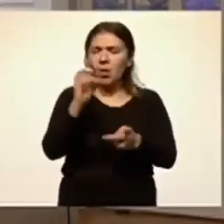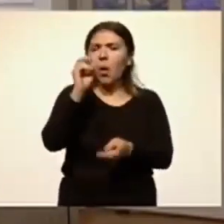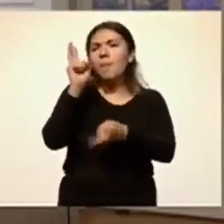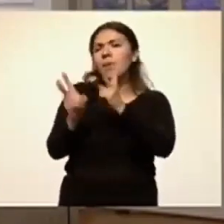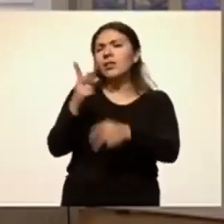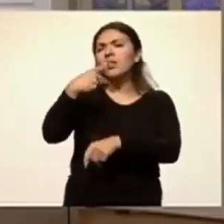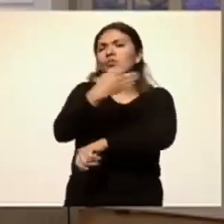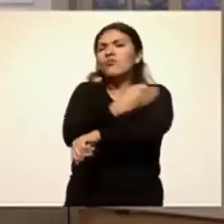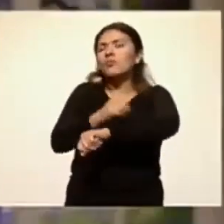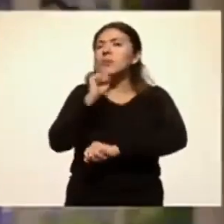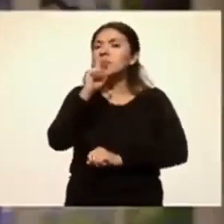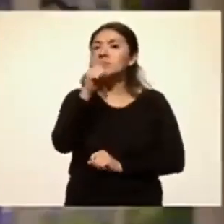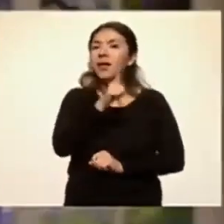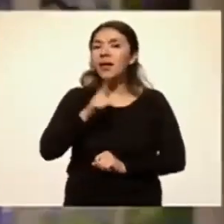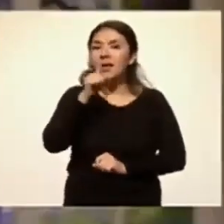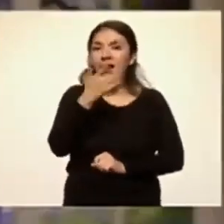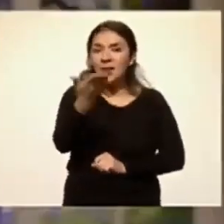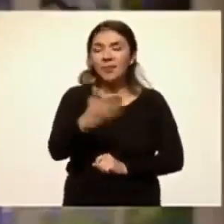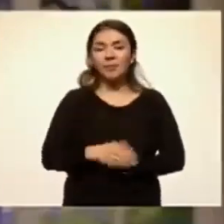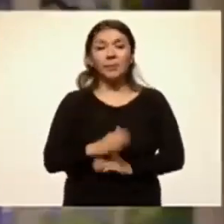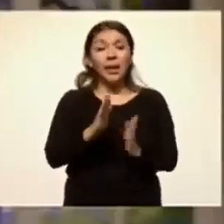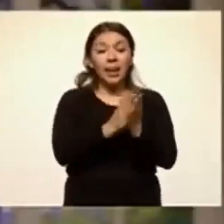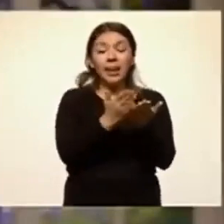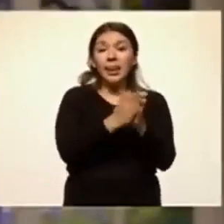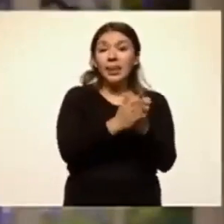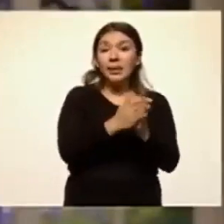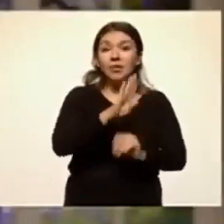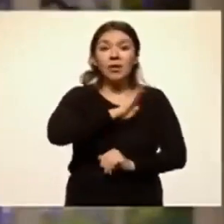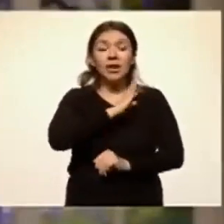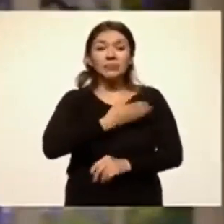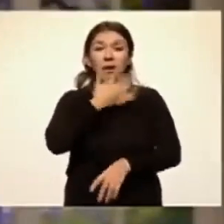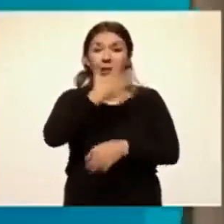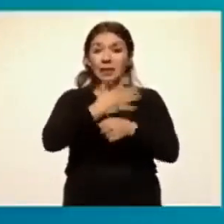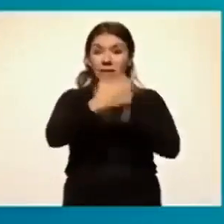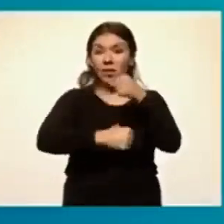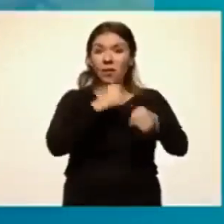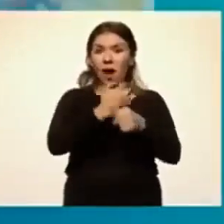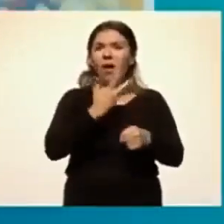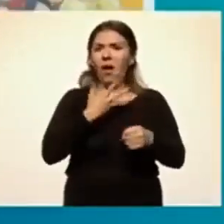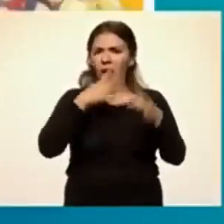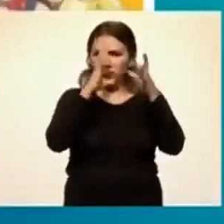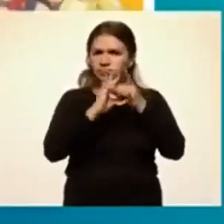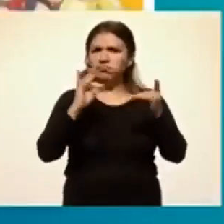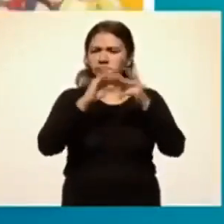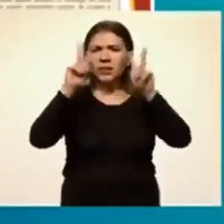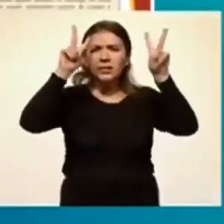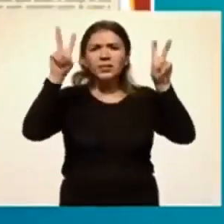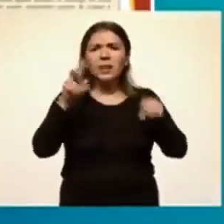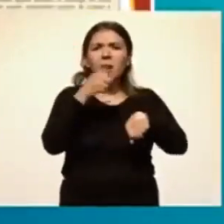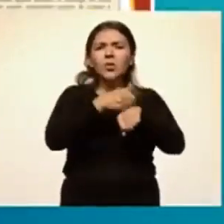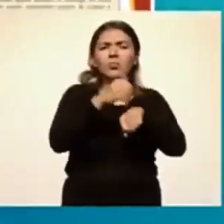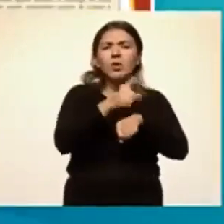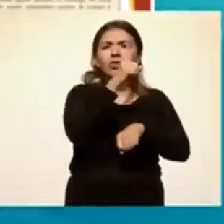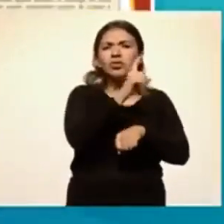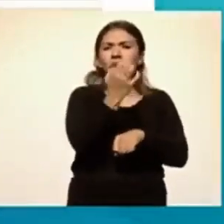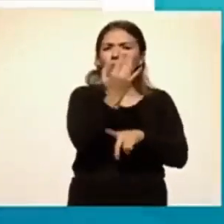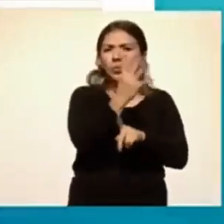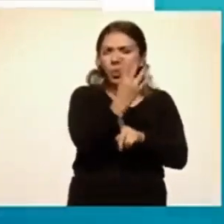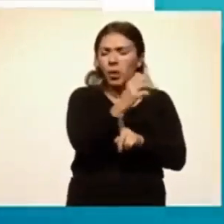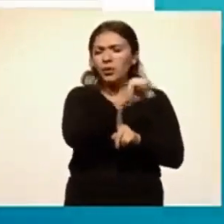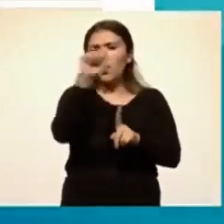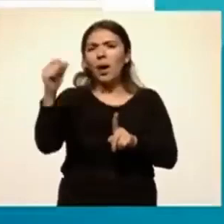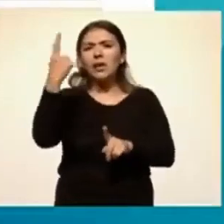con tu familia en tu lengua. En el libro de texto de español de quinto grado se explica el tema entre las páginas